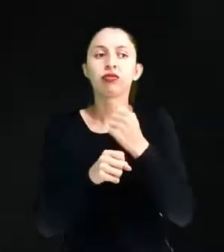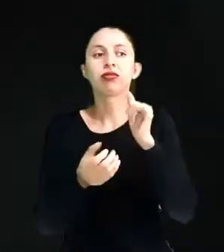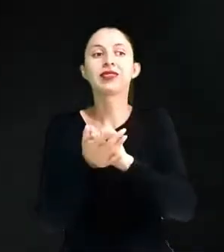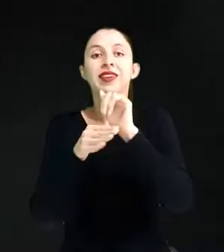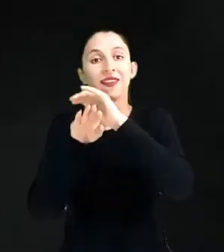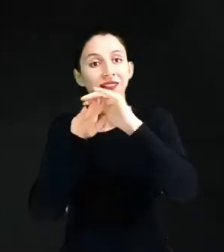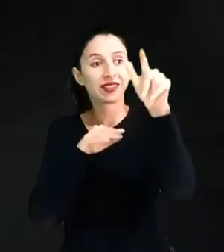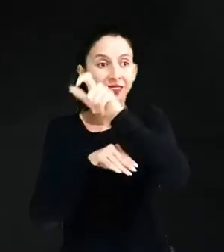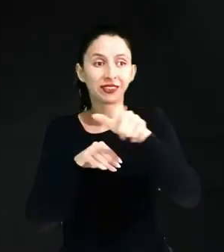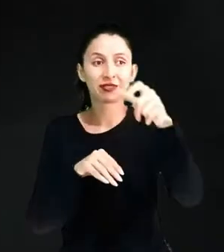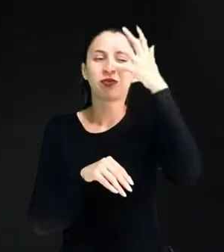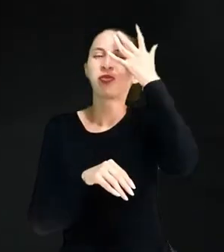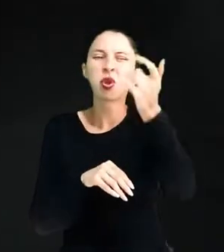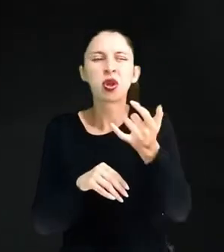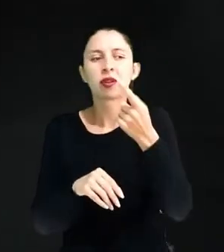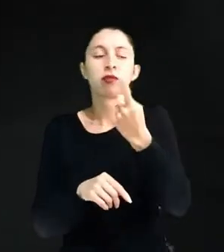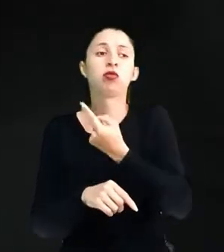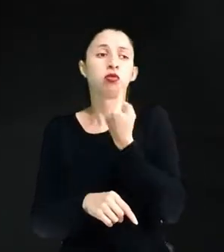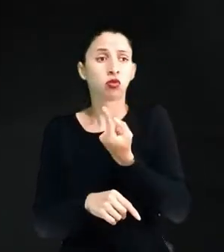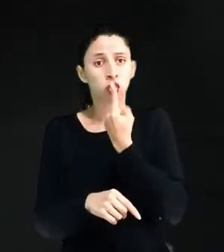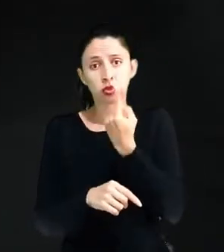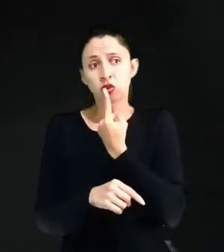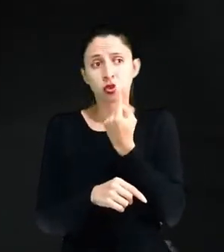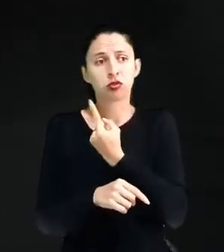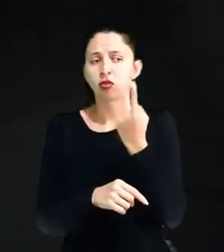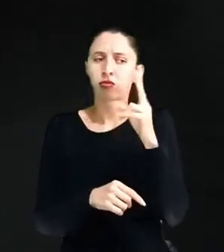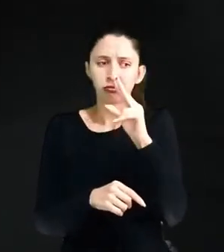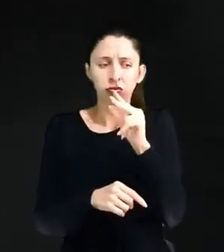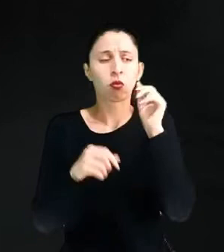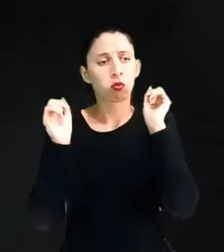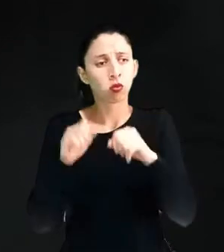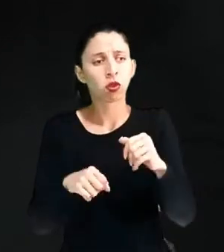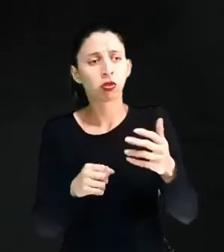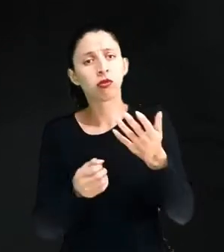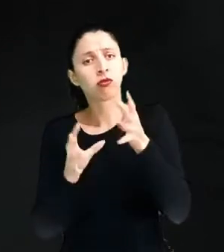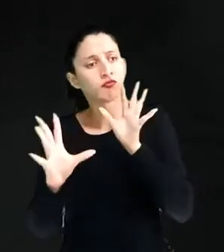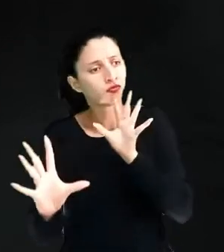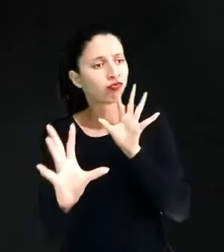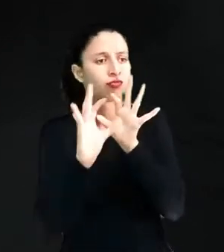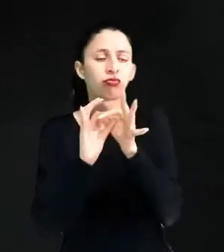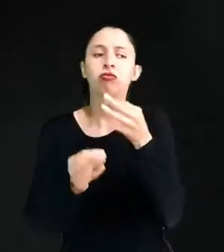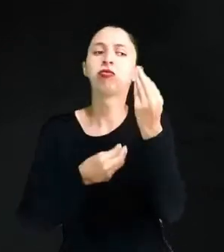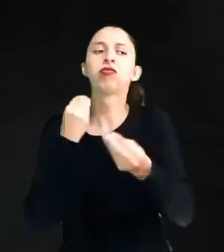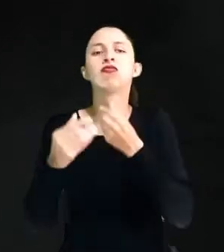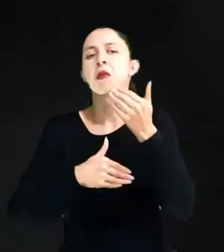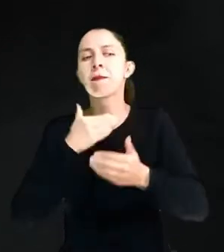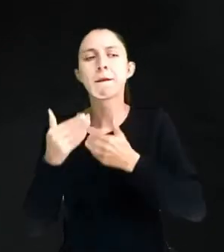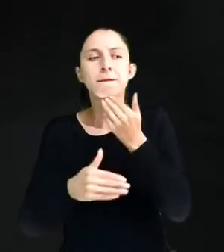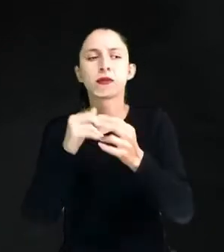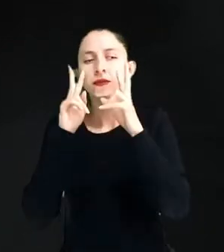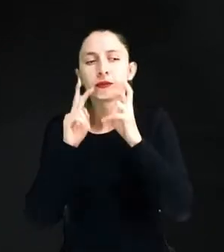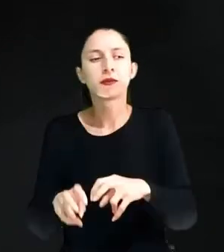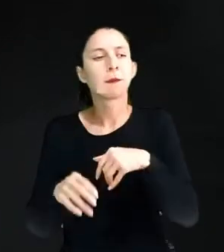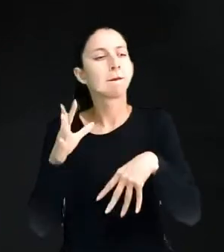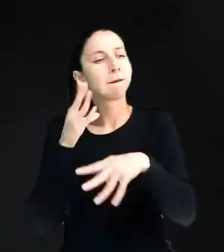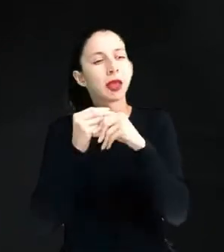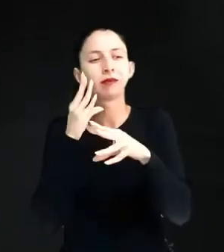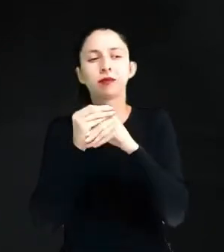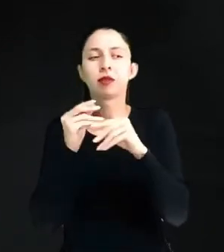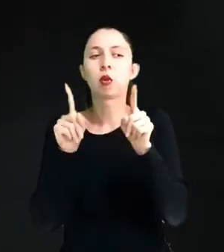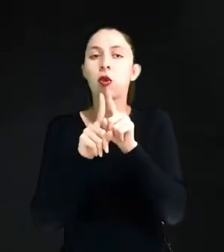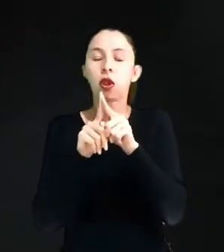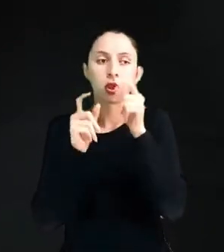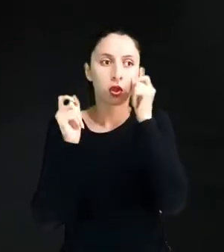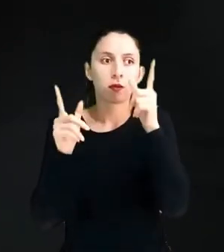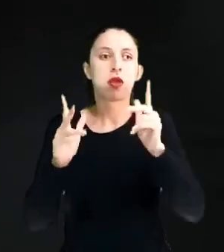eso, porque no se unen con otros programas que podemos hacer tal vez procesos, investigaciones más innovadoras y